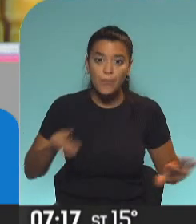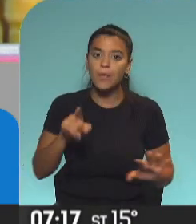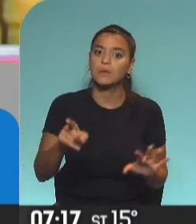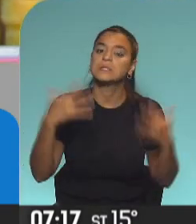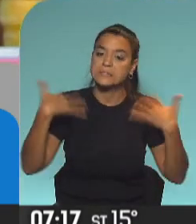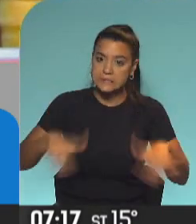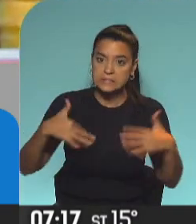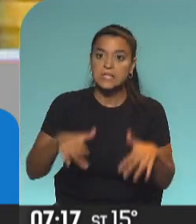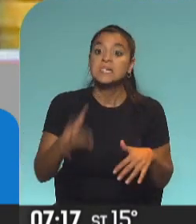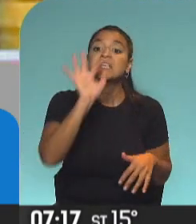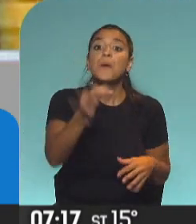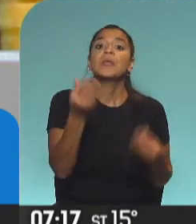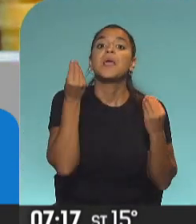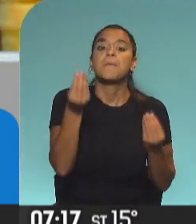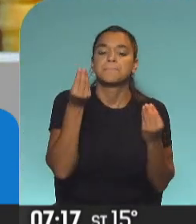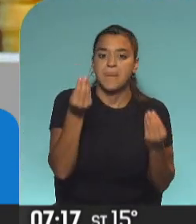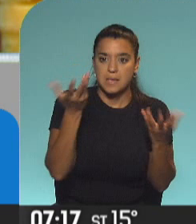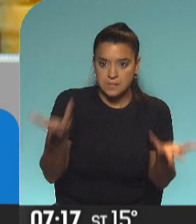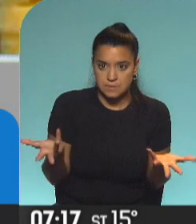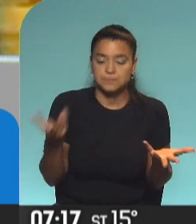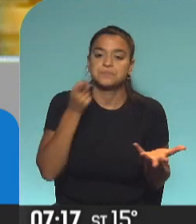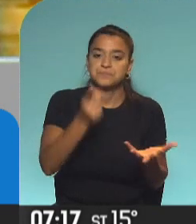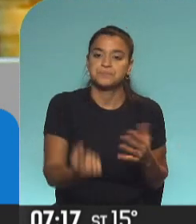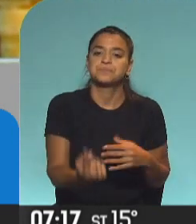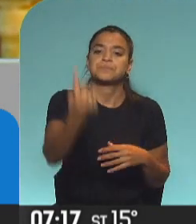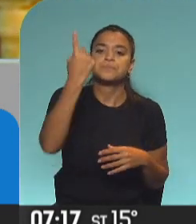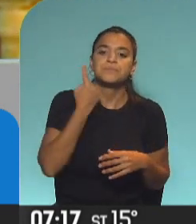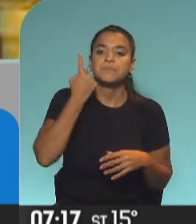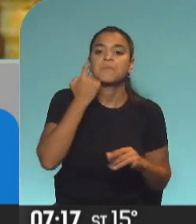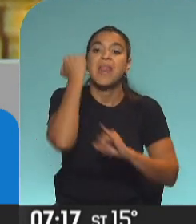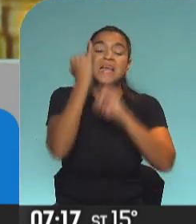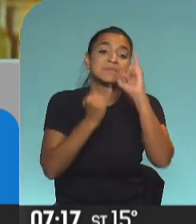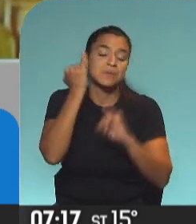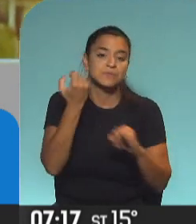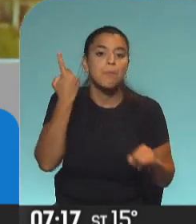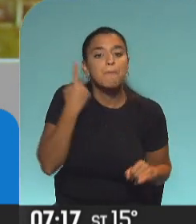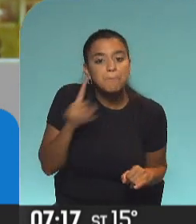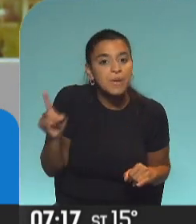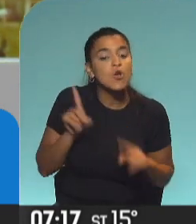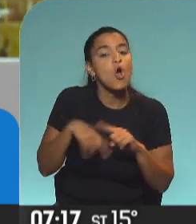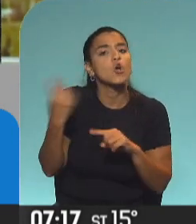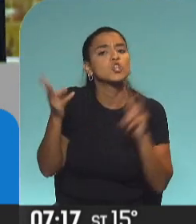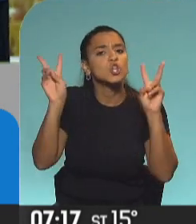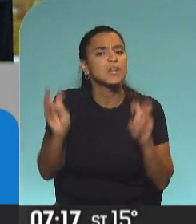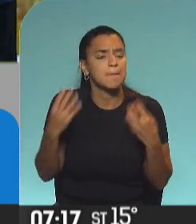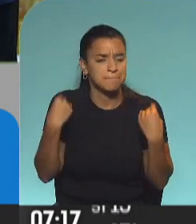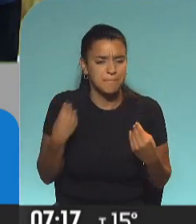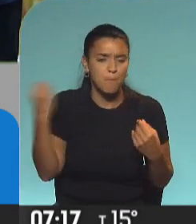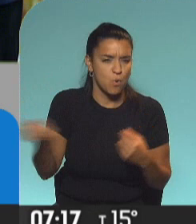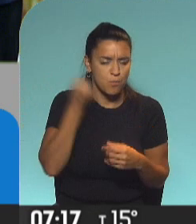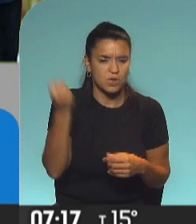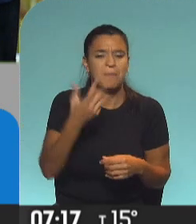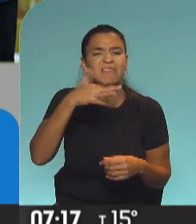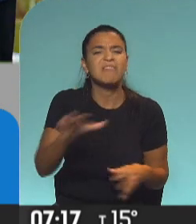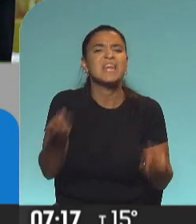muy afectado a saber qué ocurría allí. Esa es la primera explicación. Pero hay otra cuestión que es central para entender qué ocurrió